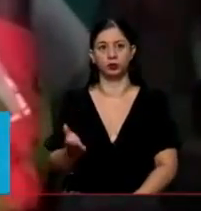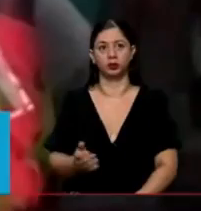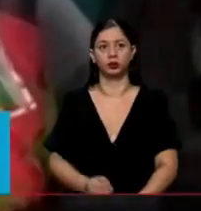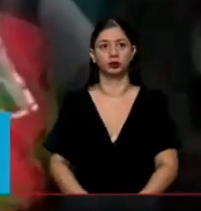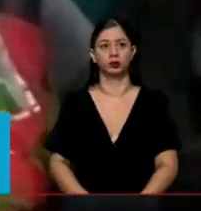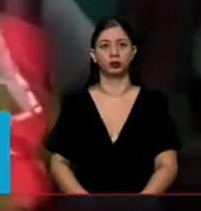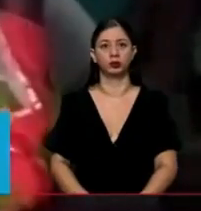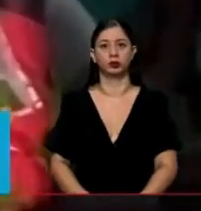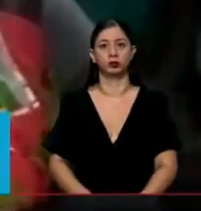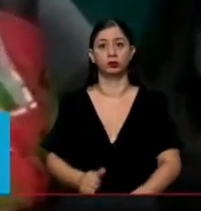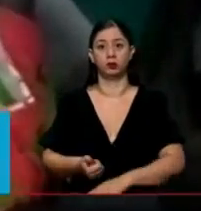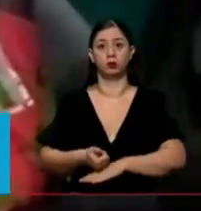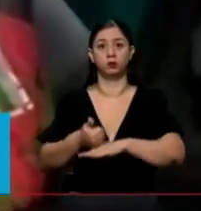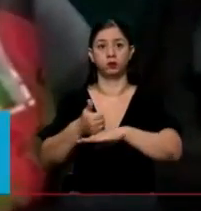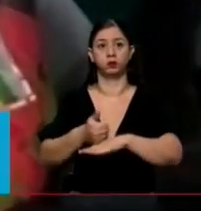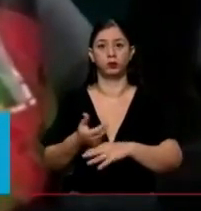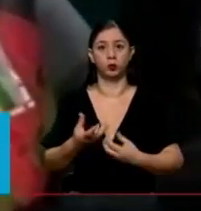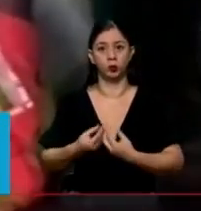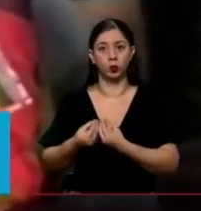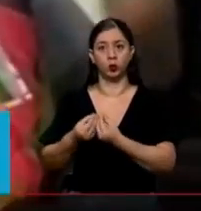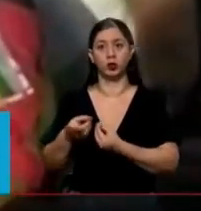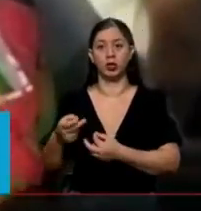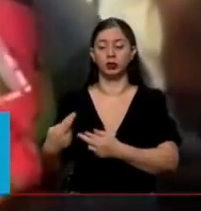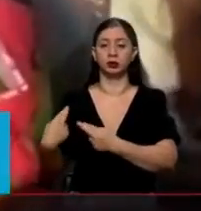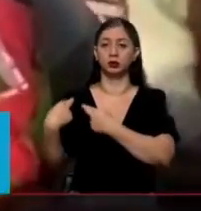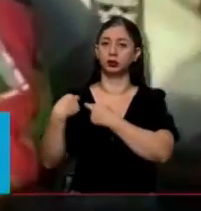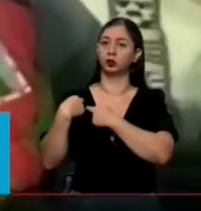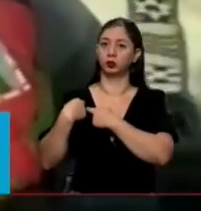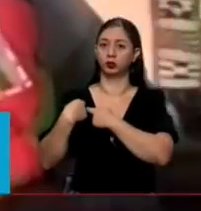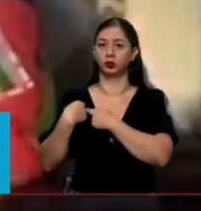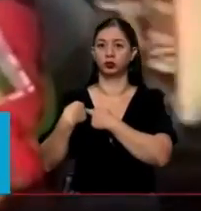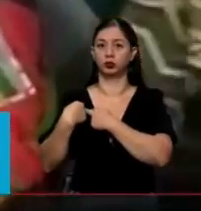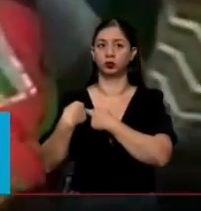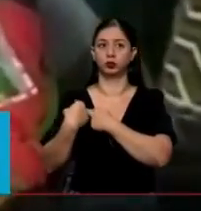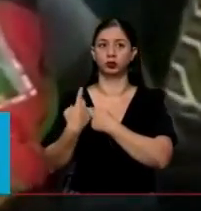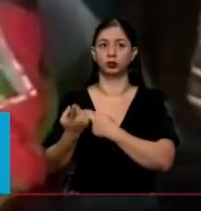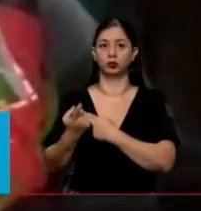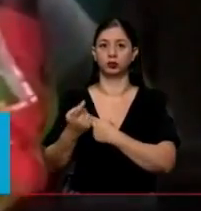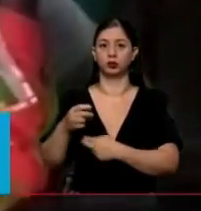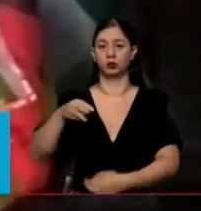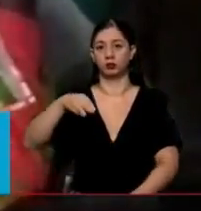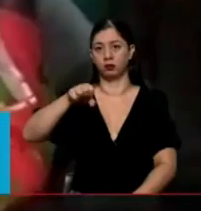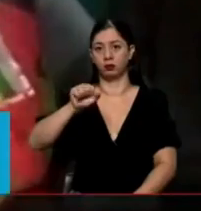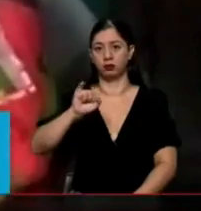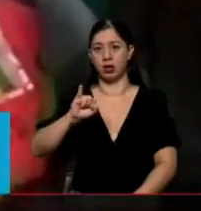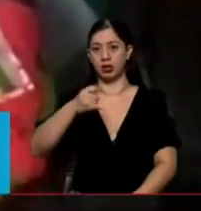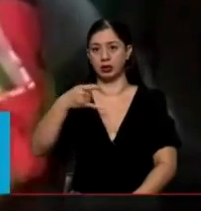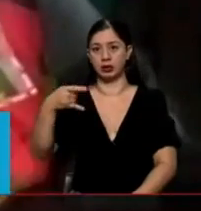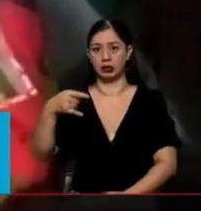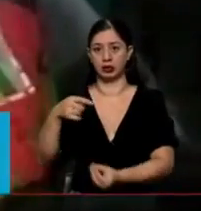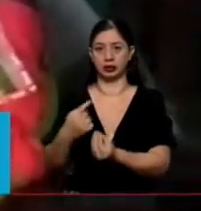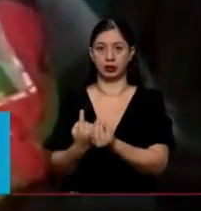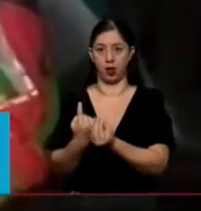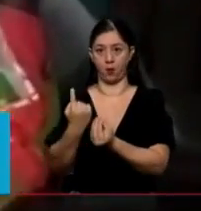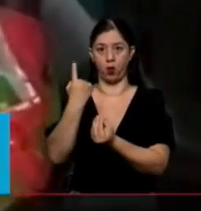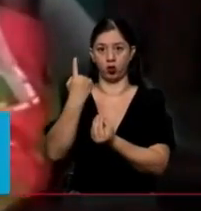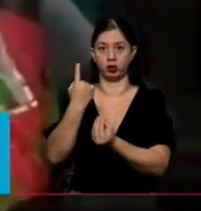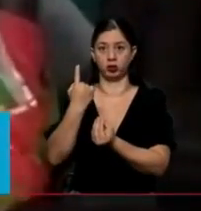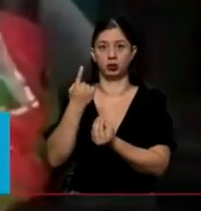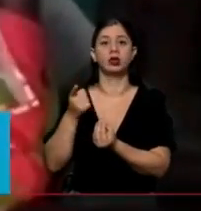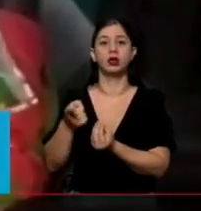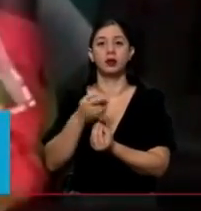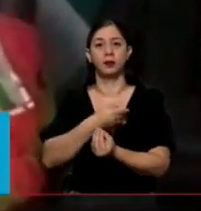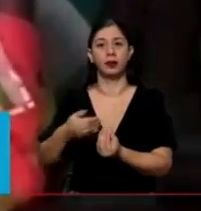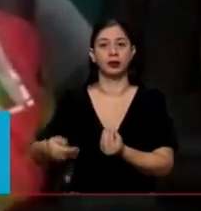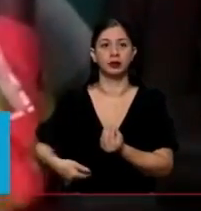ex autoridad, ex consejero, hoy estaba a cargo de... el tema del maíz, presidente del maíz, que hoy se